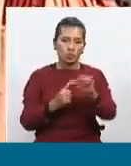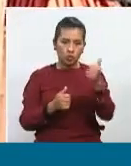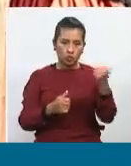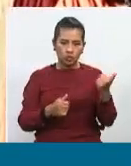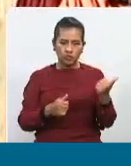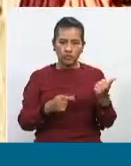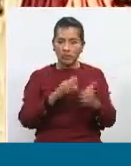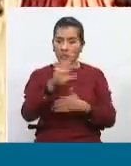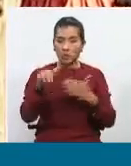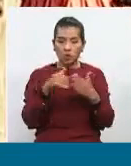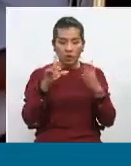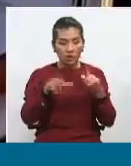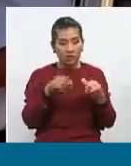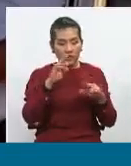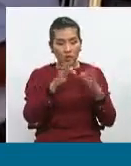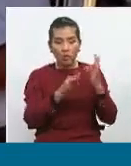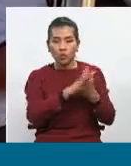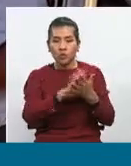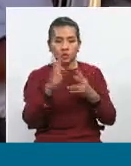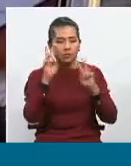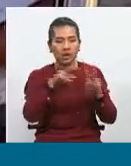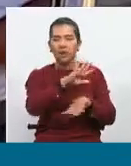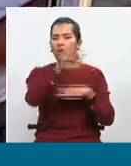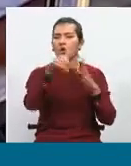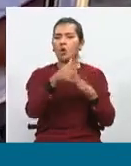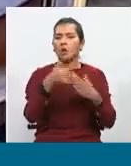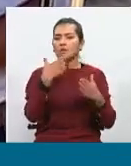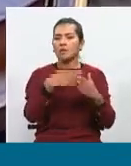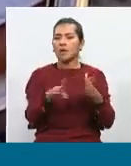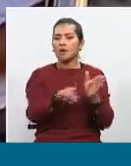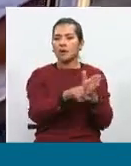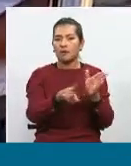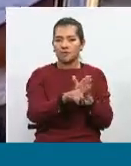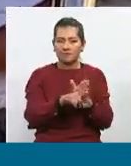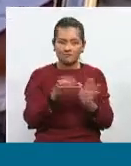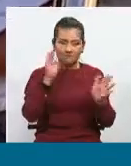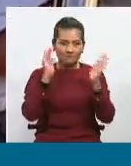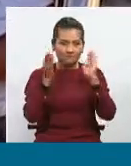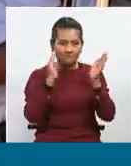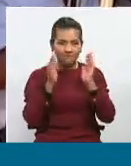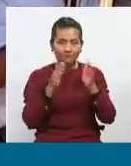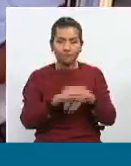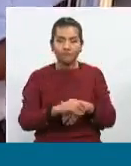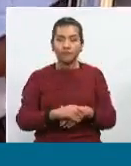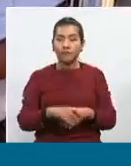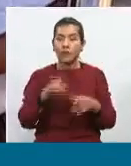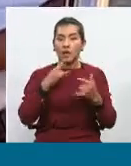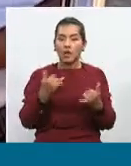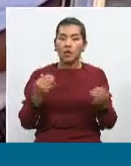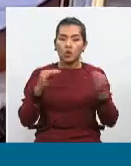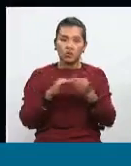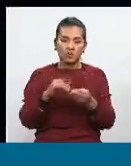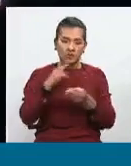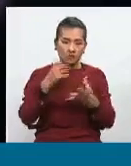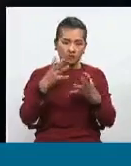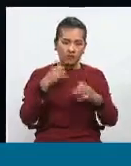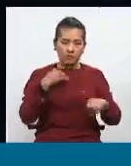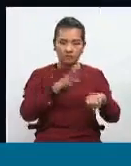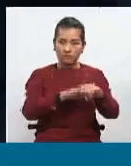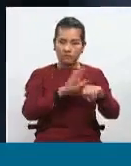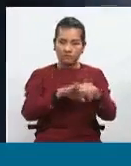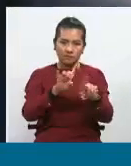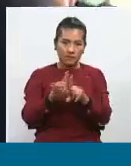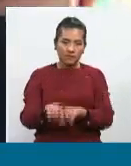hace ver mal a nuestra justicia. Entiendo yo que en la pregunta concreta que haces, además, nuevamente reitero mi exhortación,